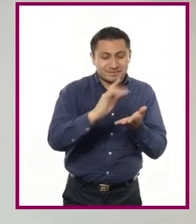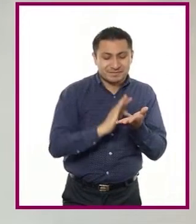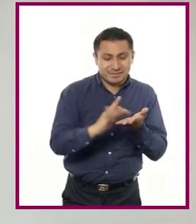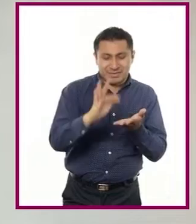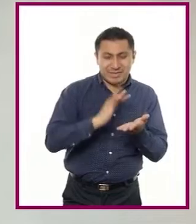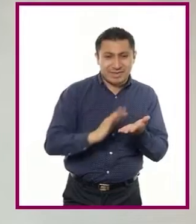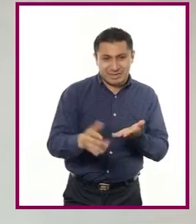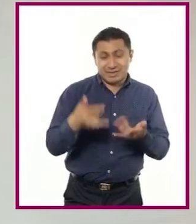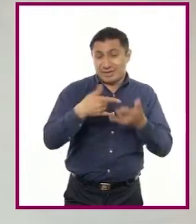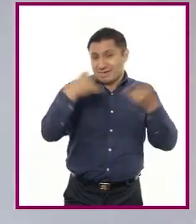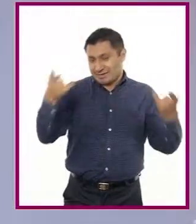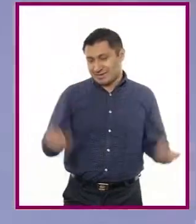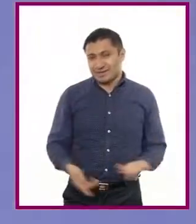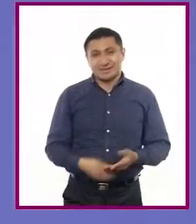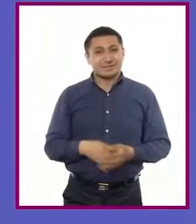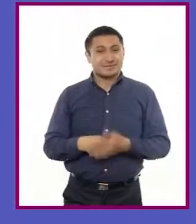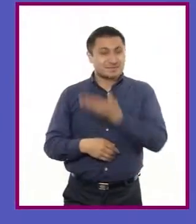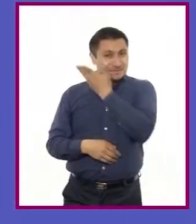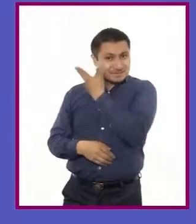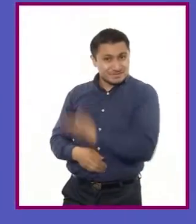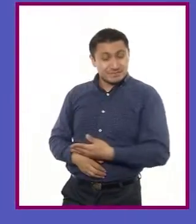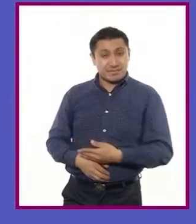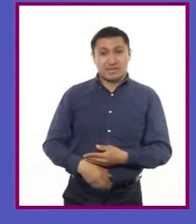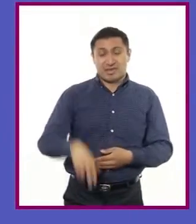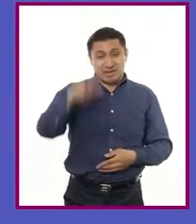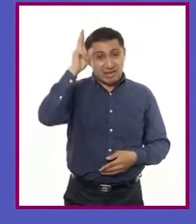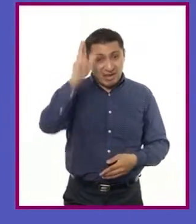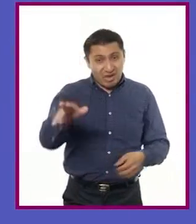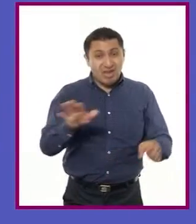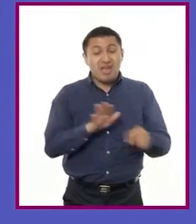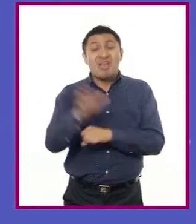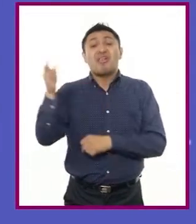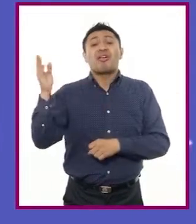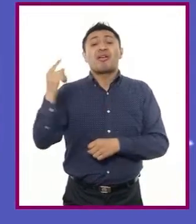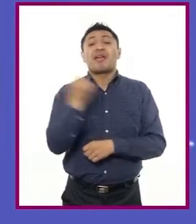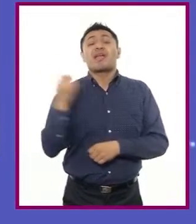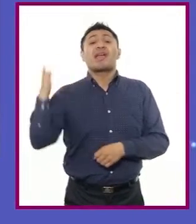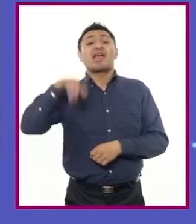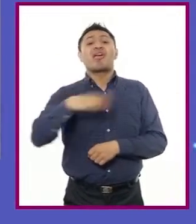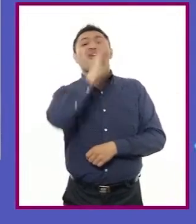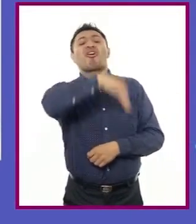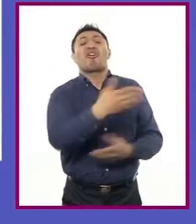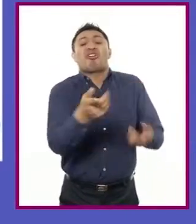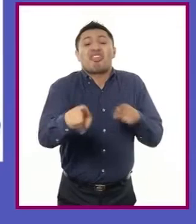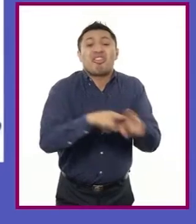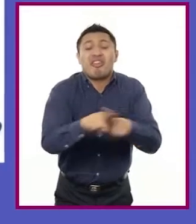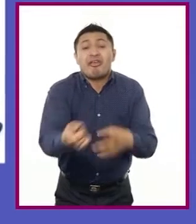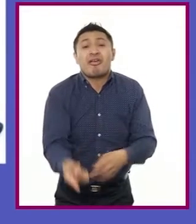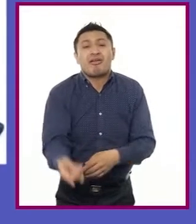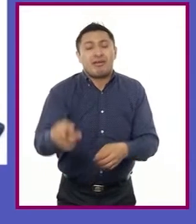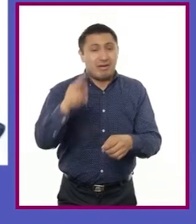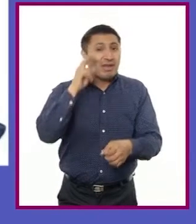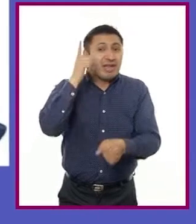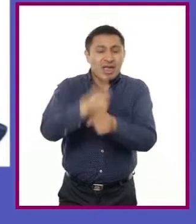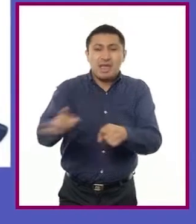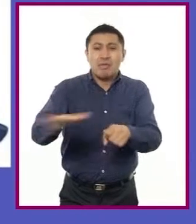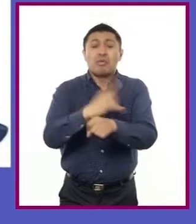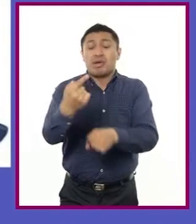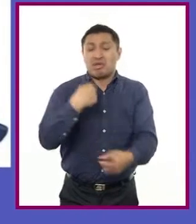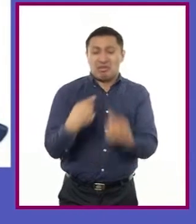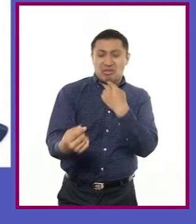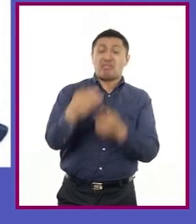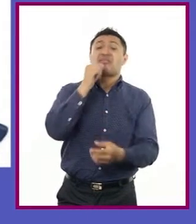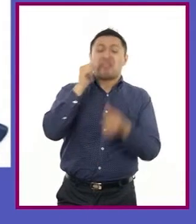historieta? ¿Qué onda, carnal? Ya vi por qué no me pelas. Te estaba hablando y haciendo señas desde allá, y